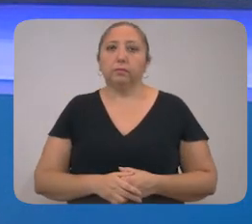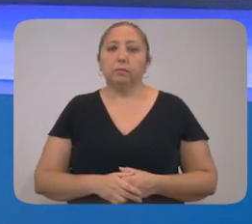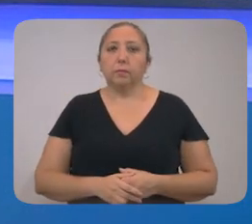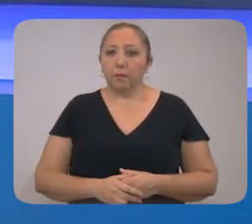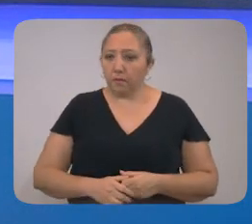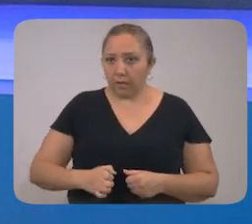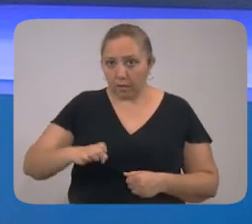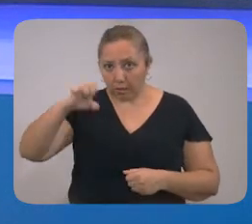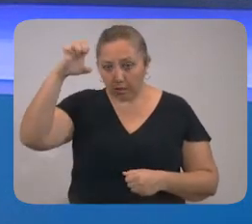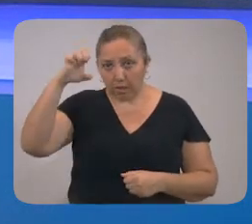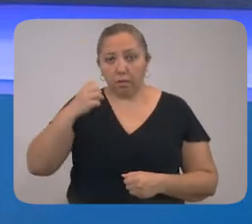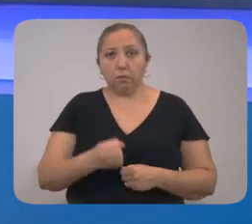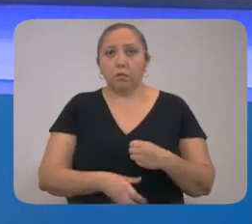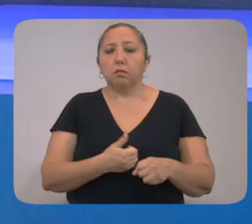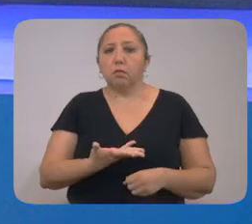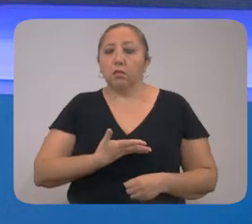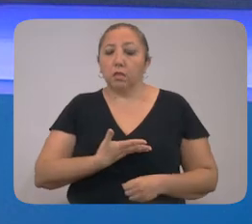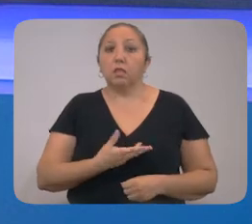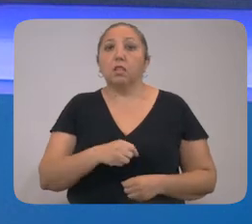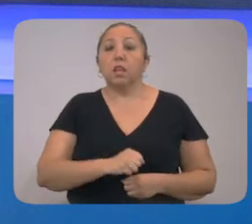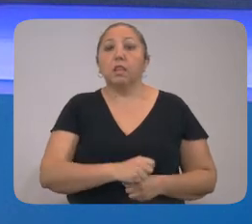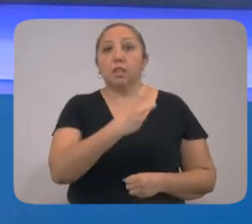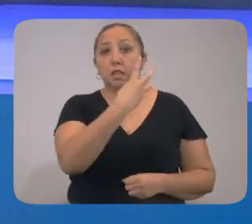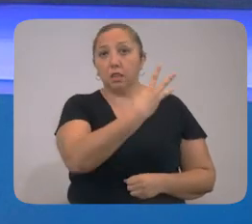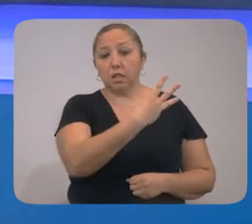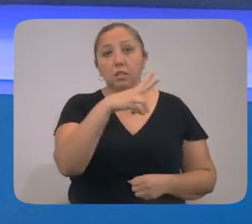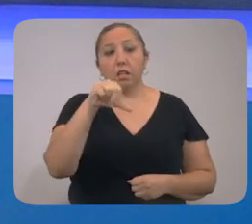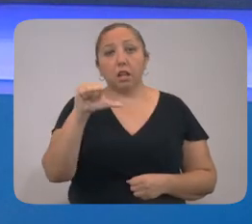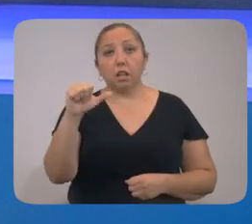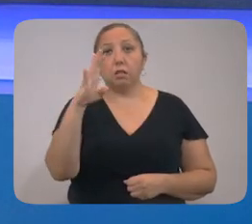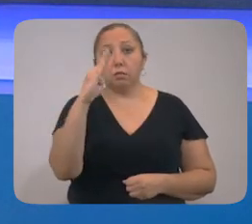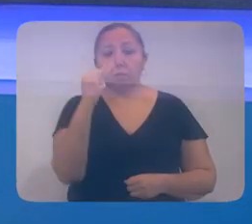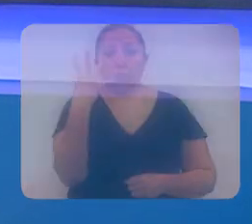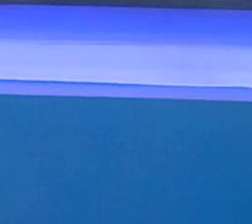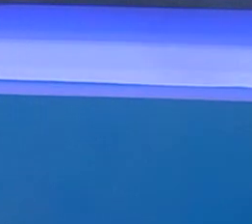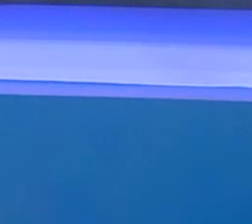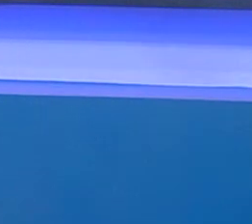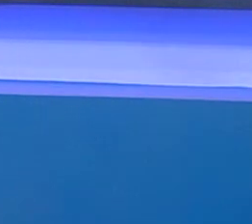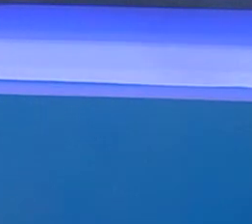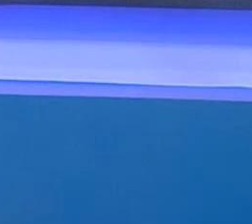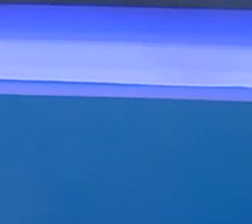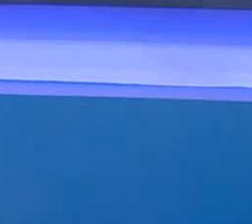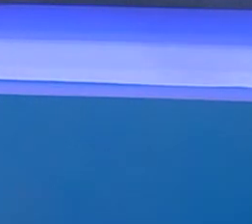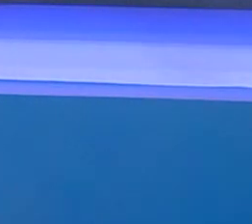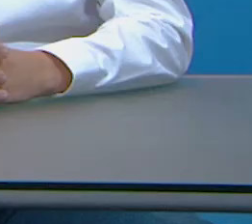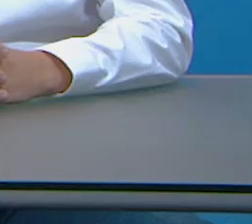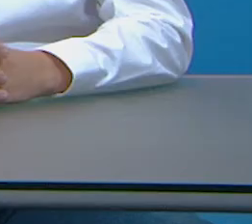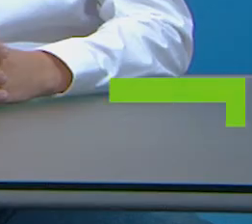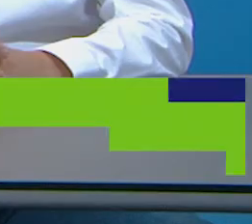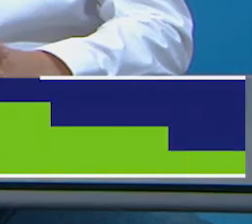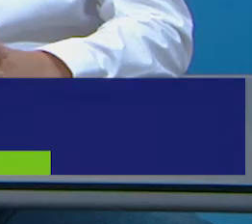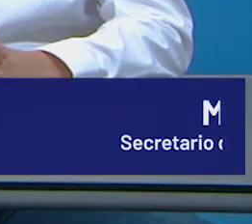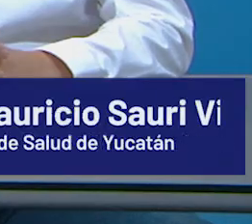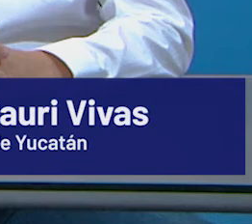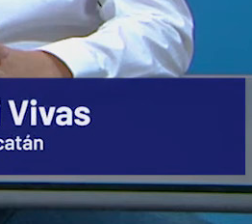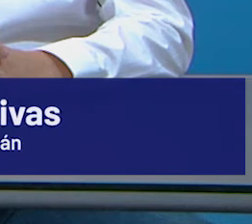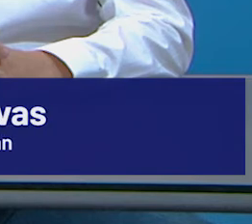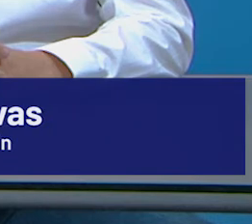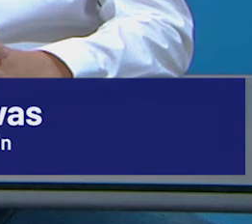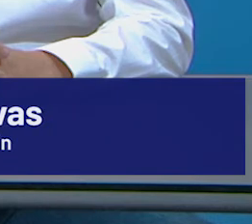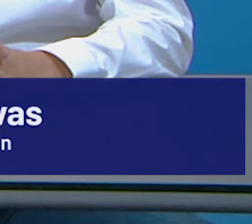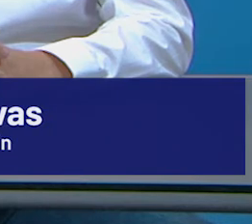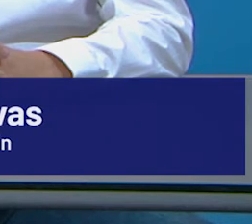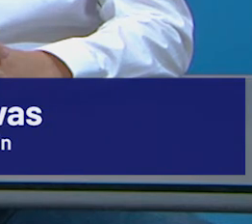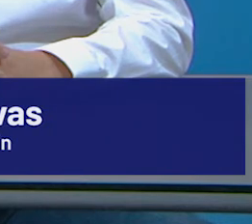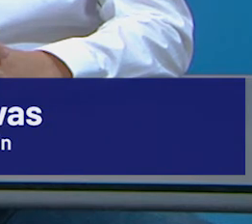El rango de edad de los casos confirmados es de 3 a 94 años. Ese es el reporte hasta el día de hoy, señor secretario.